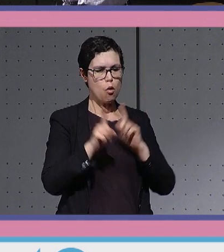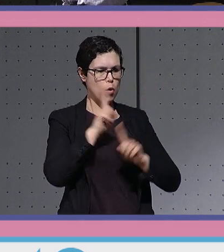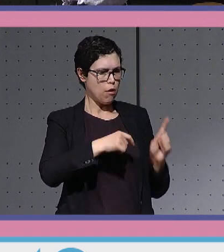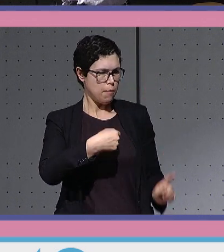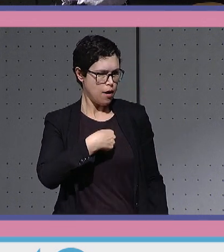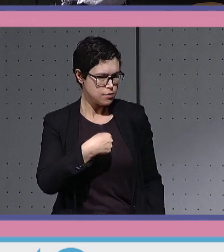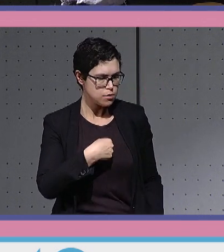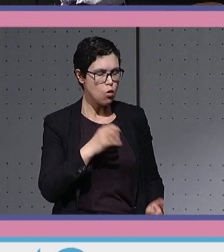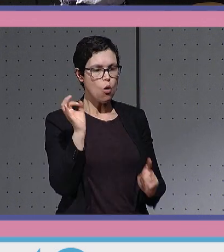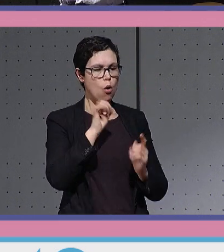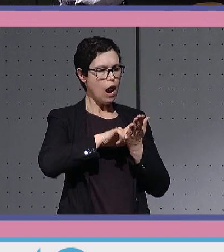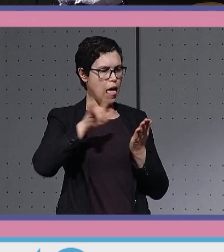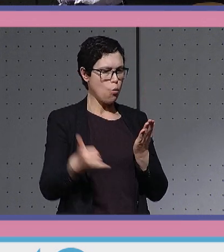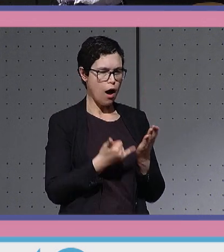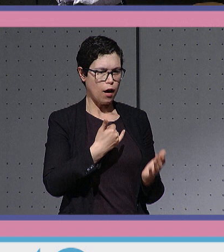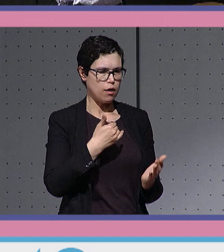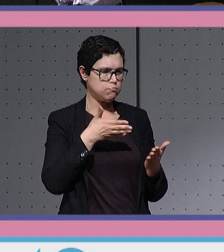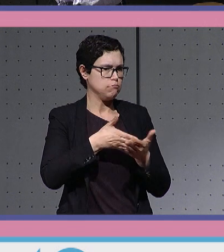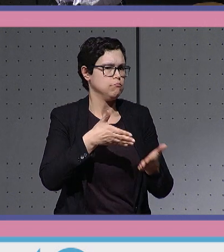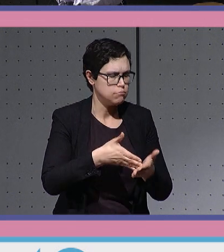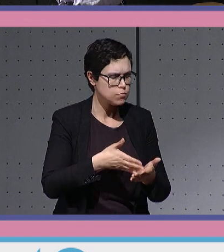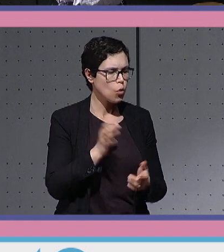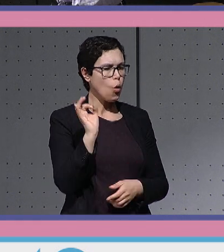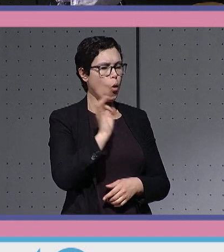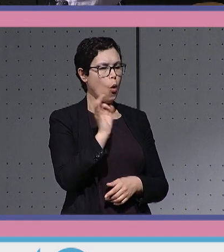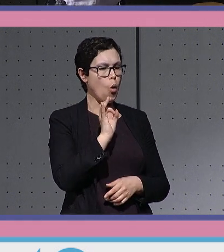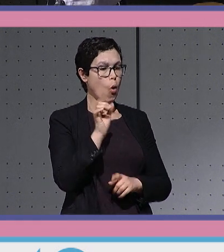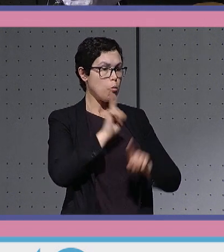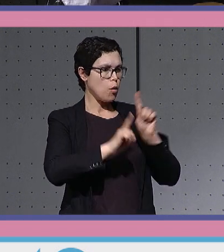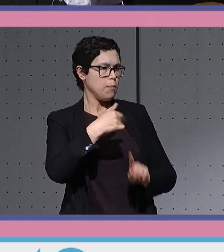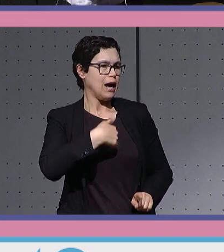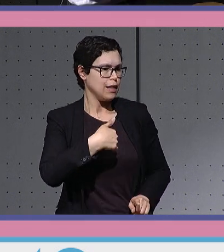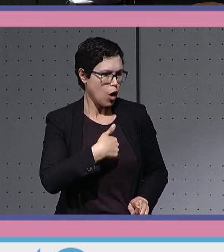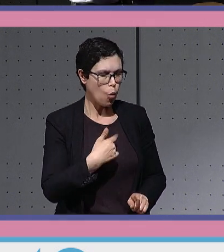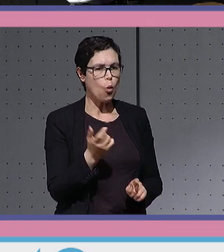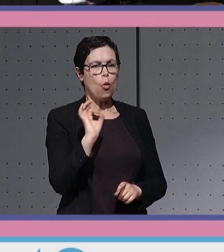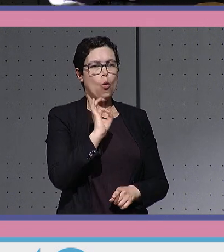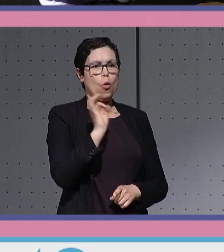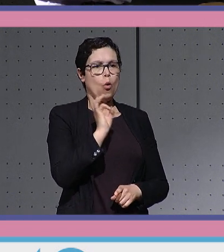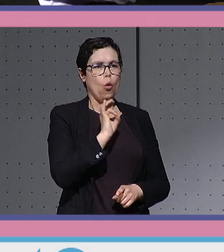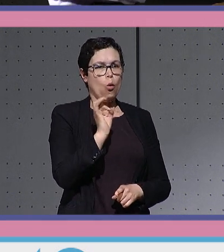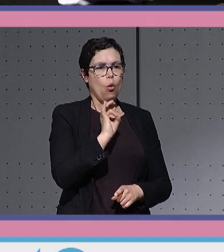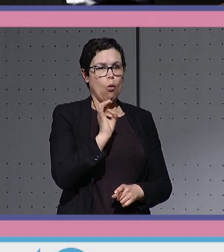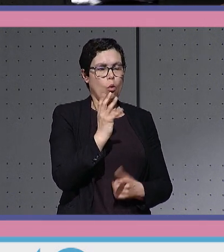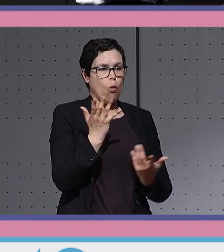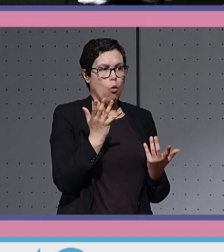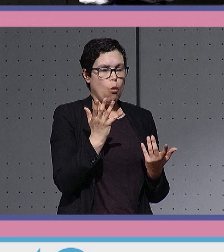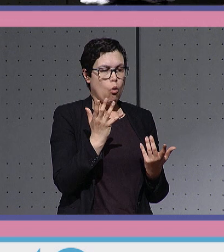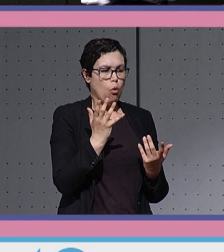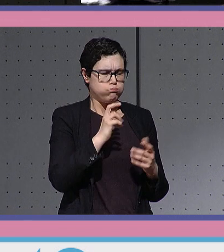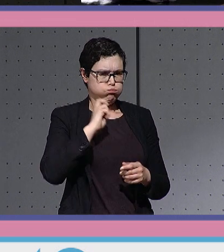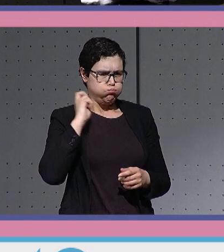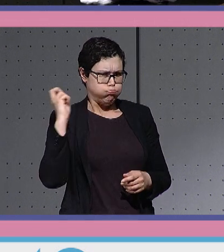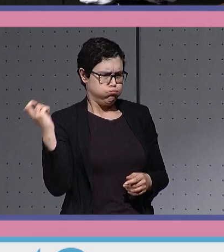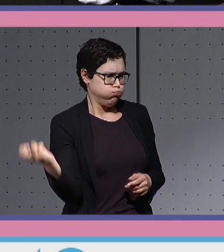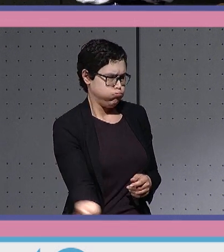muchos tienen problemas de lenguaje, otros tienen problemas cardíacos, otros tienen comorbilidades variadas.